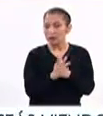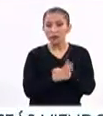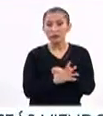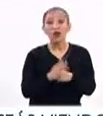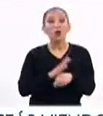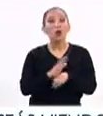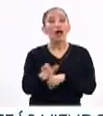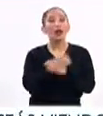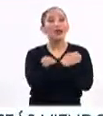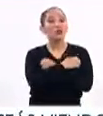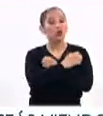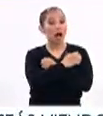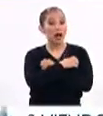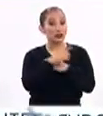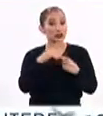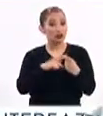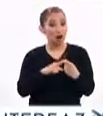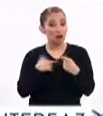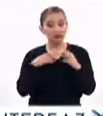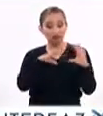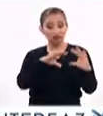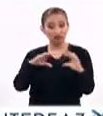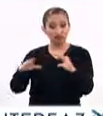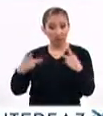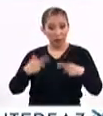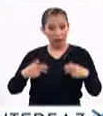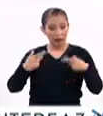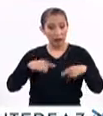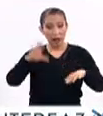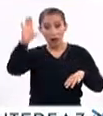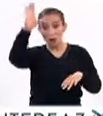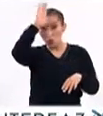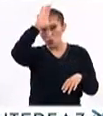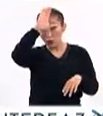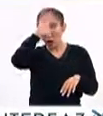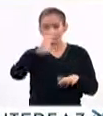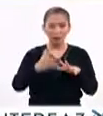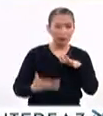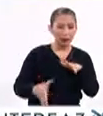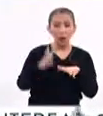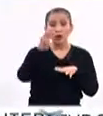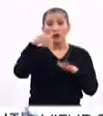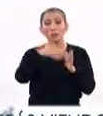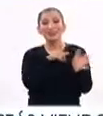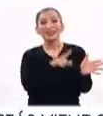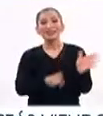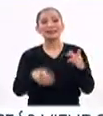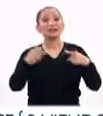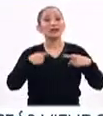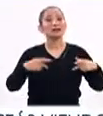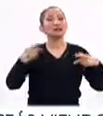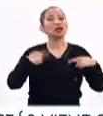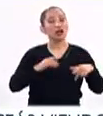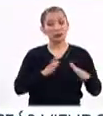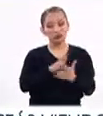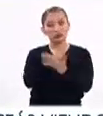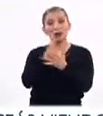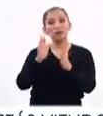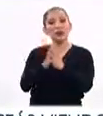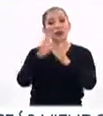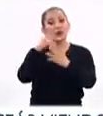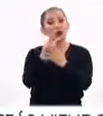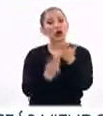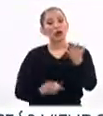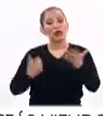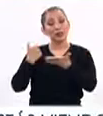la que involucra la educación, la formación de recursos humanos y la cultura. Alrededor de 4.700 personas han participado en el